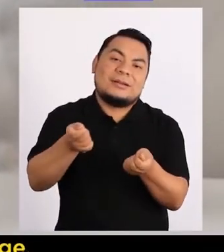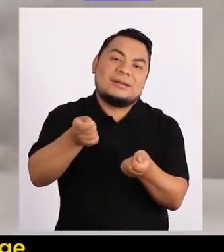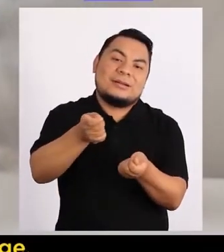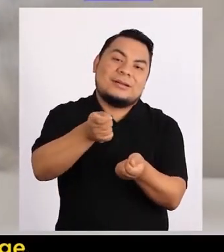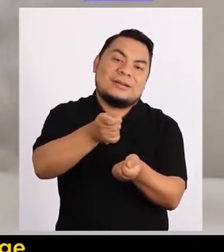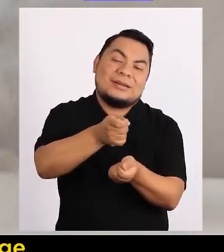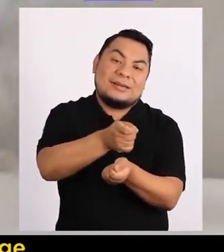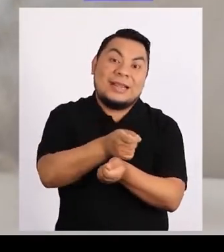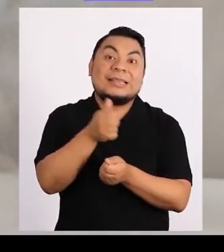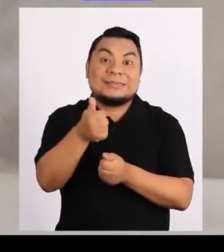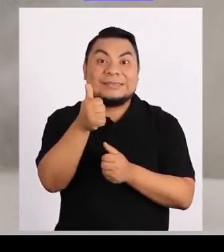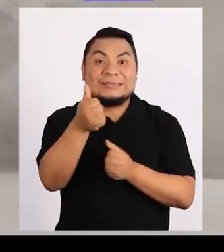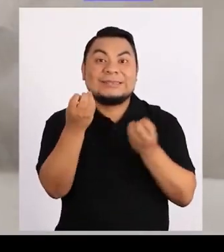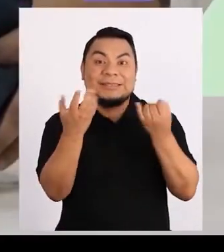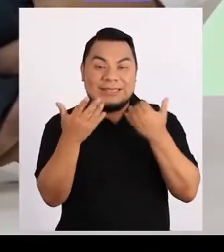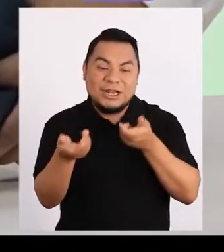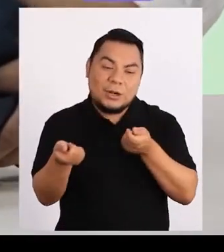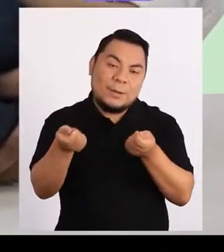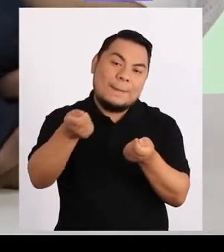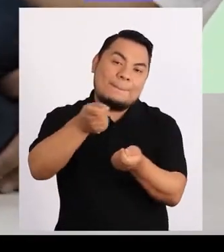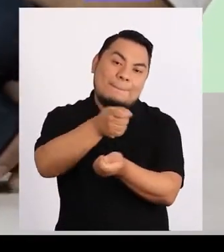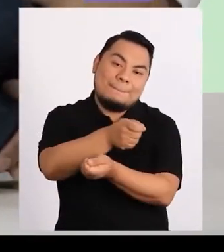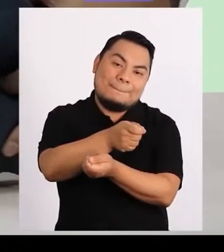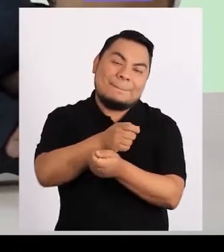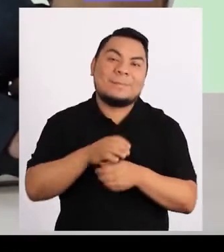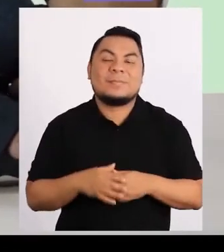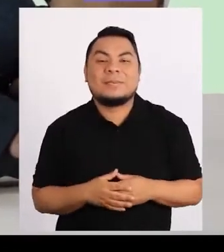ahí está. Sigue, sigue, Jorge, sigue. Eso es.